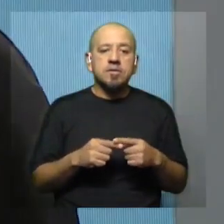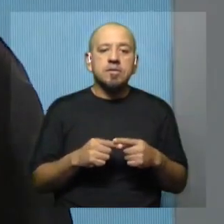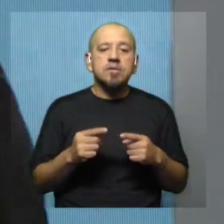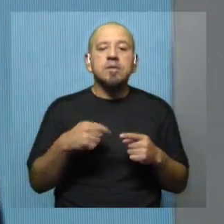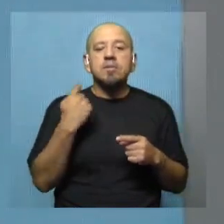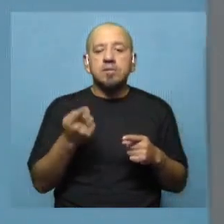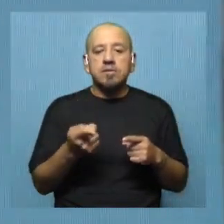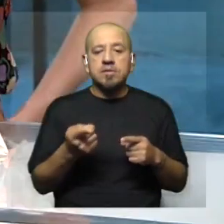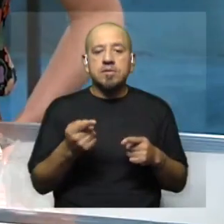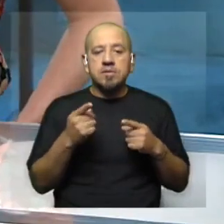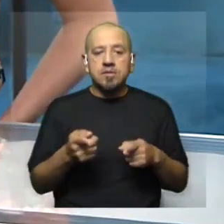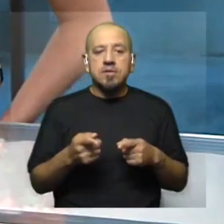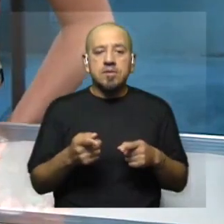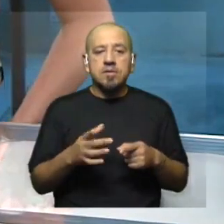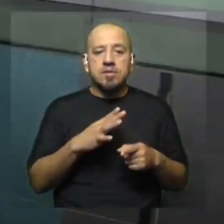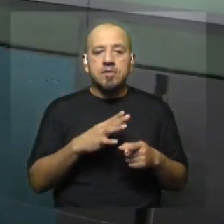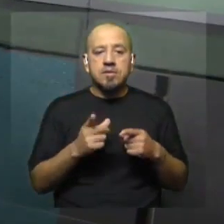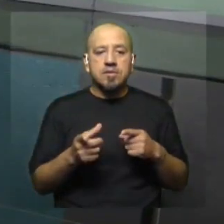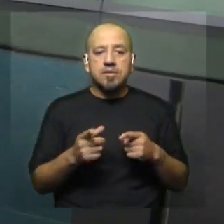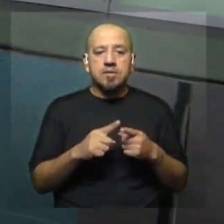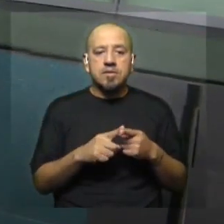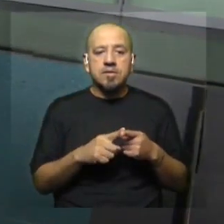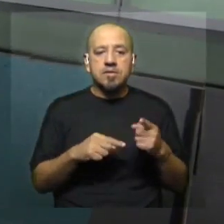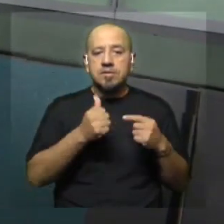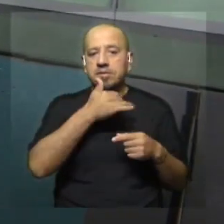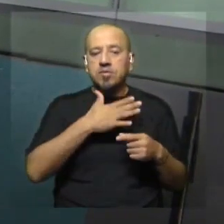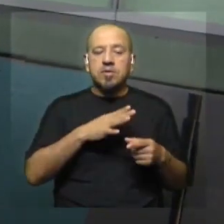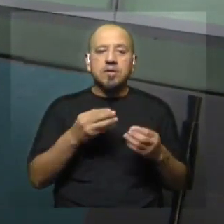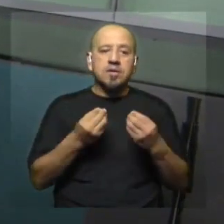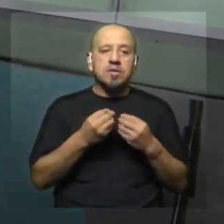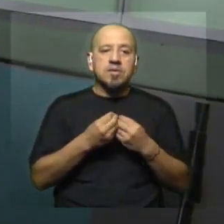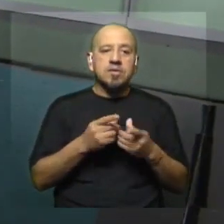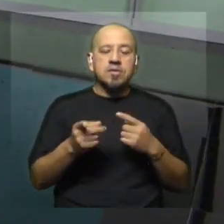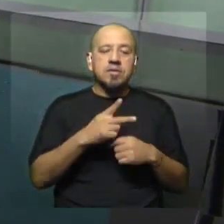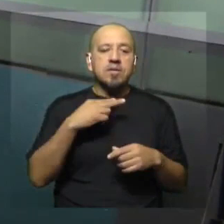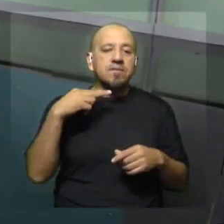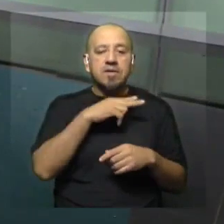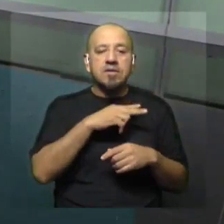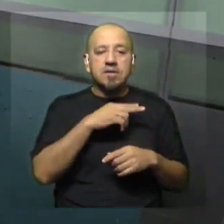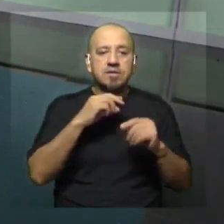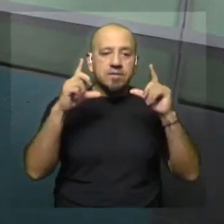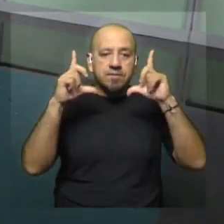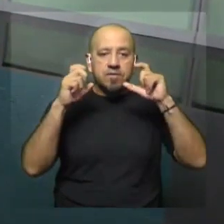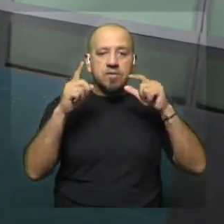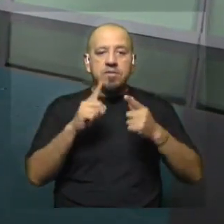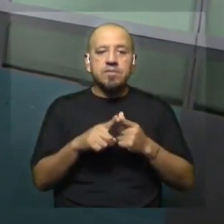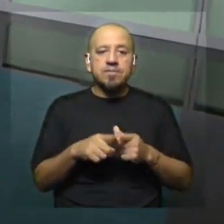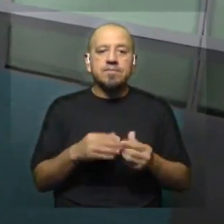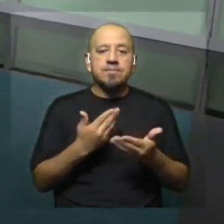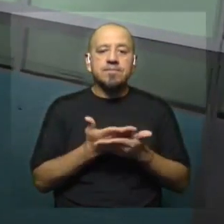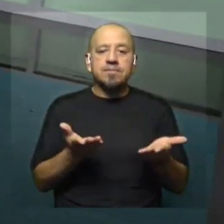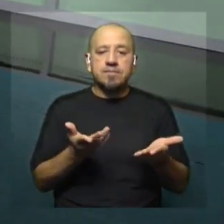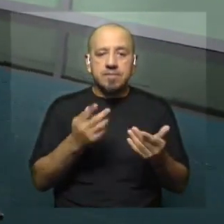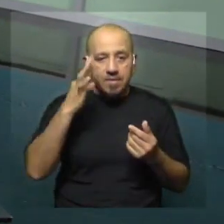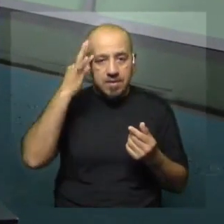Te invitamos a abrir ese rollo porque ya me enloquecieron las historias, increíble, las fake fotos. Claro. Perdón. No se muestra tanto la